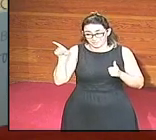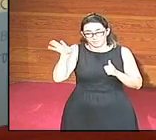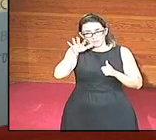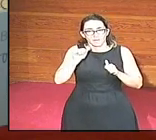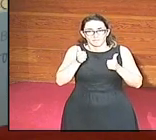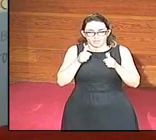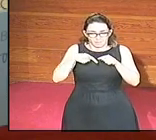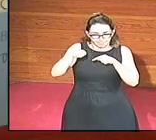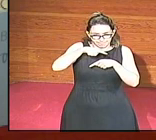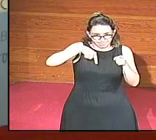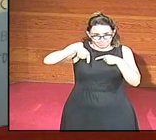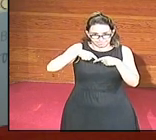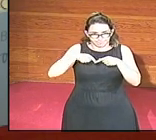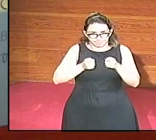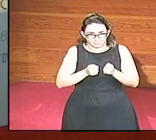¿no?